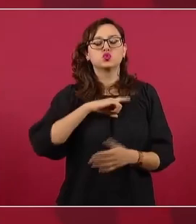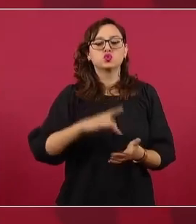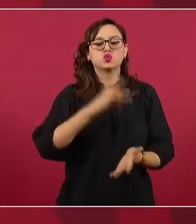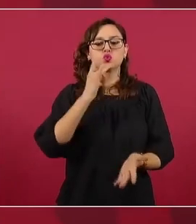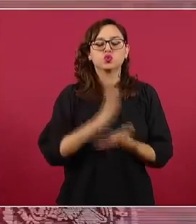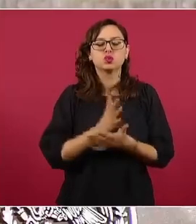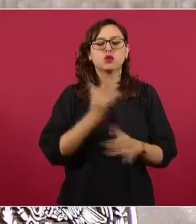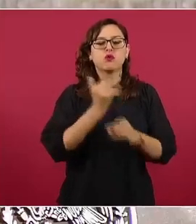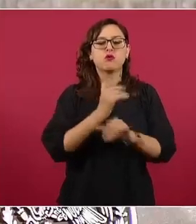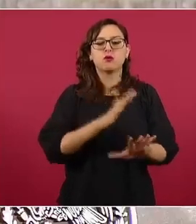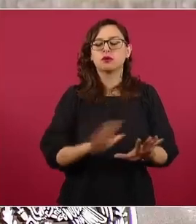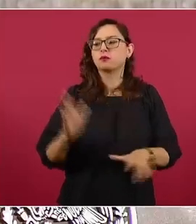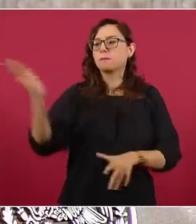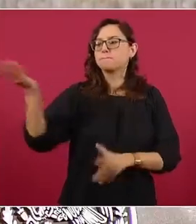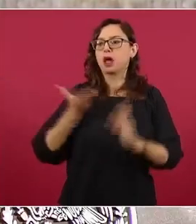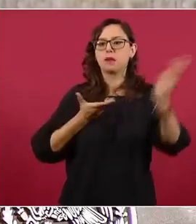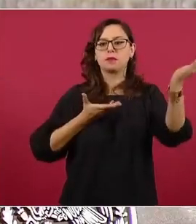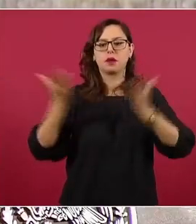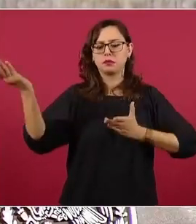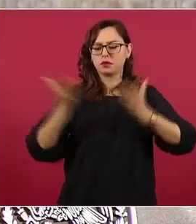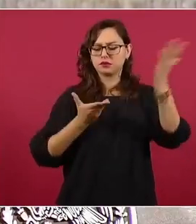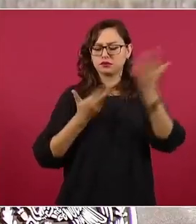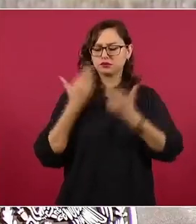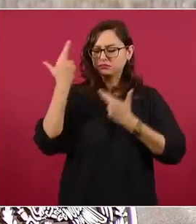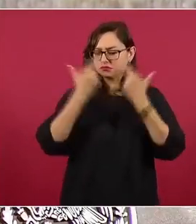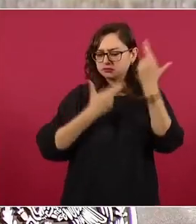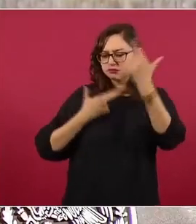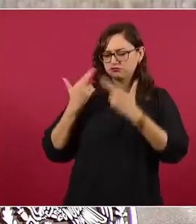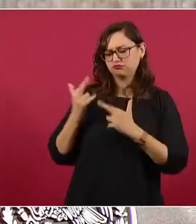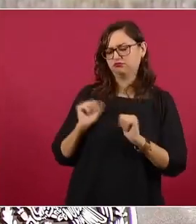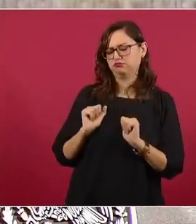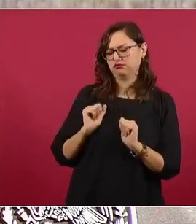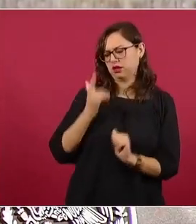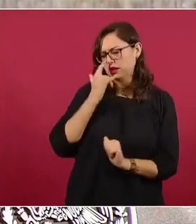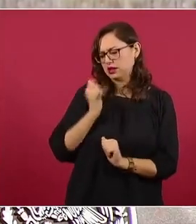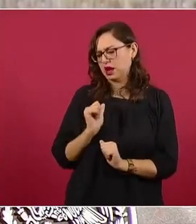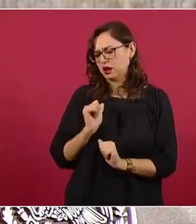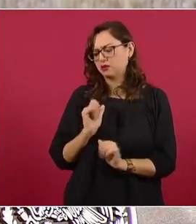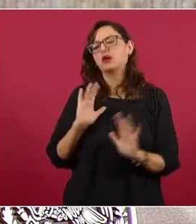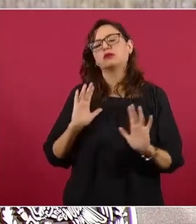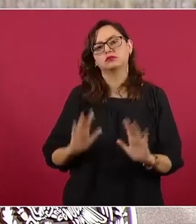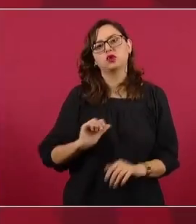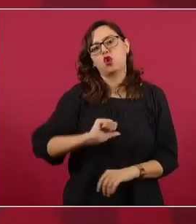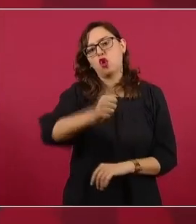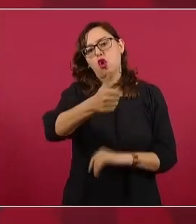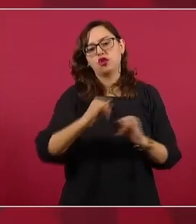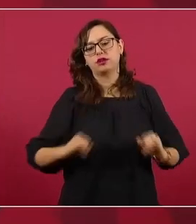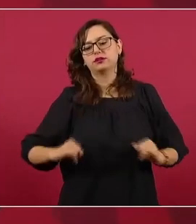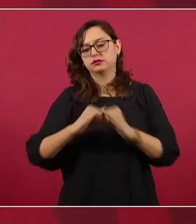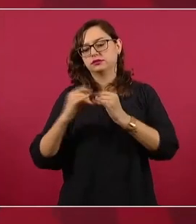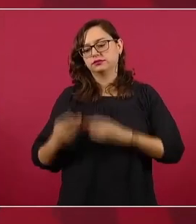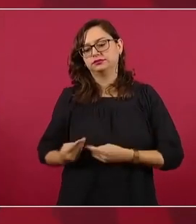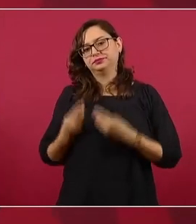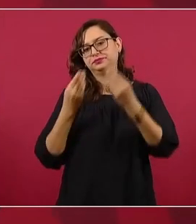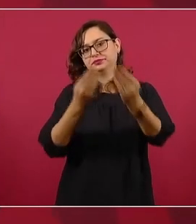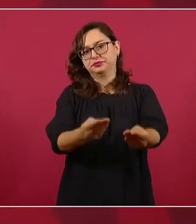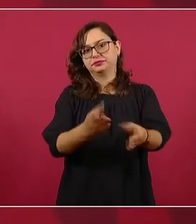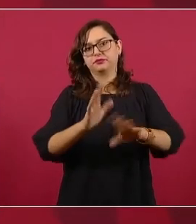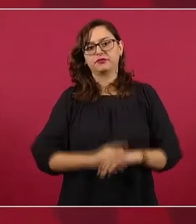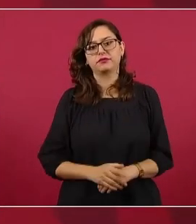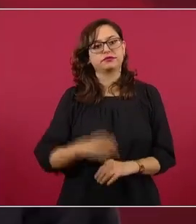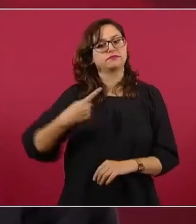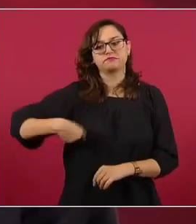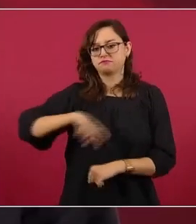analizarla. Y después tenemos que ir a otras entidades, ¿no? Pero nosotros no